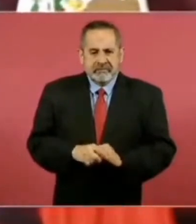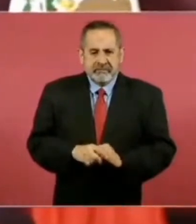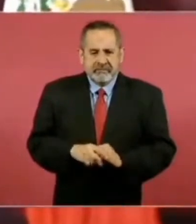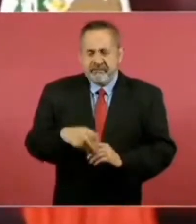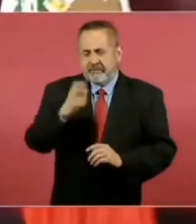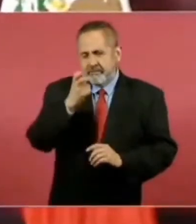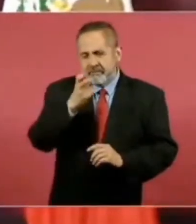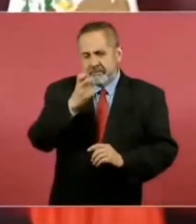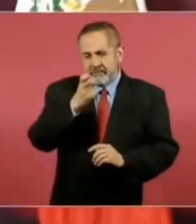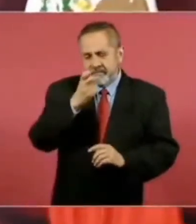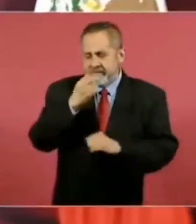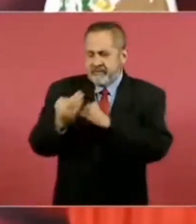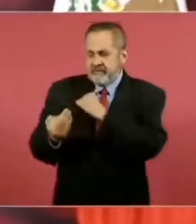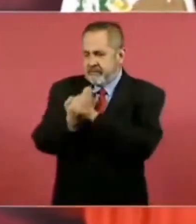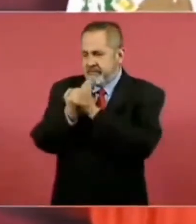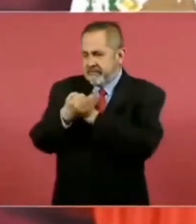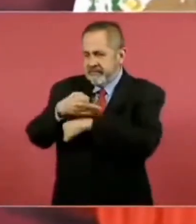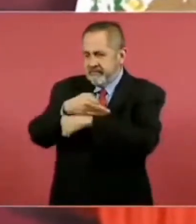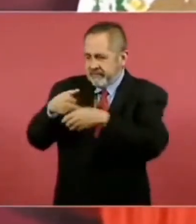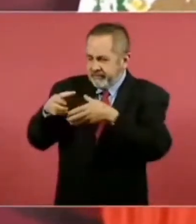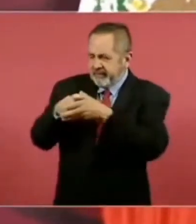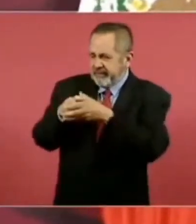eso es lo que nos protege.